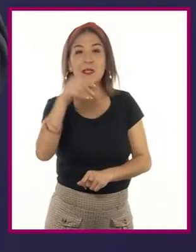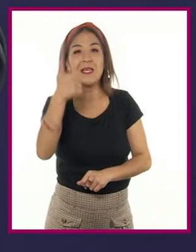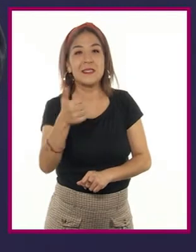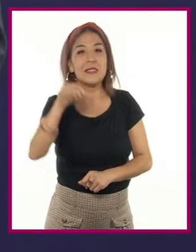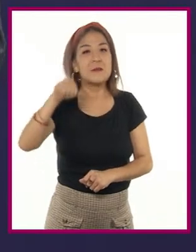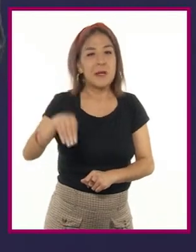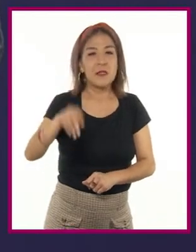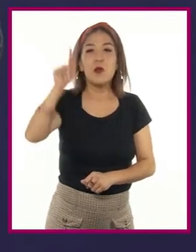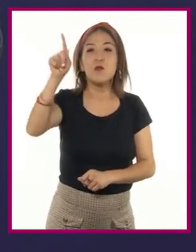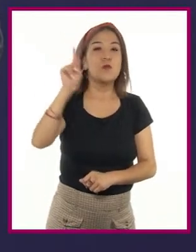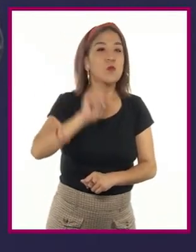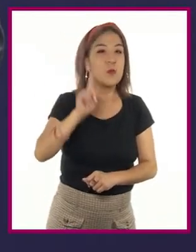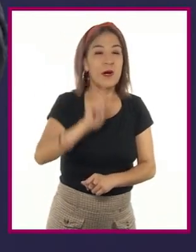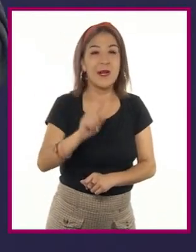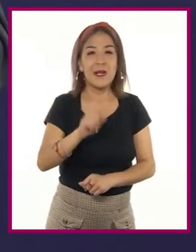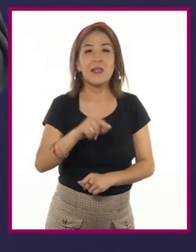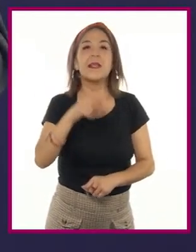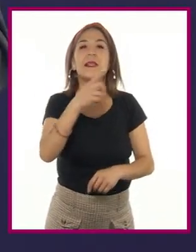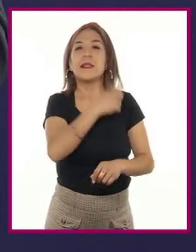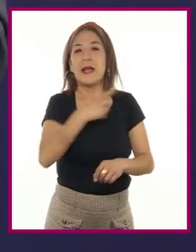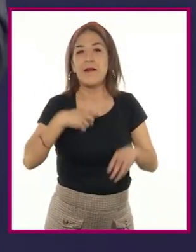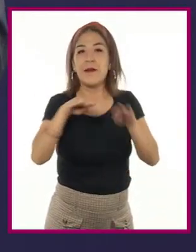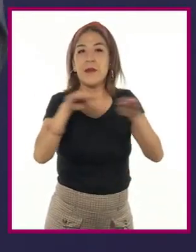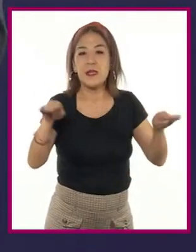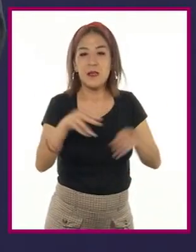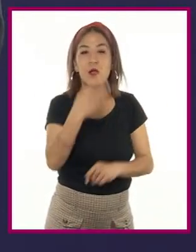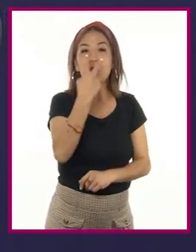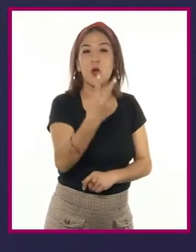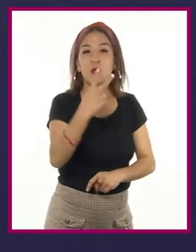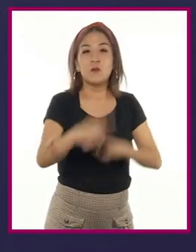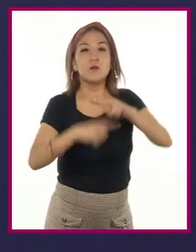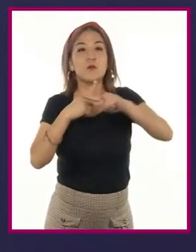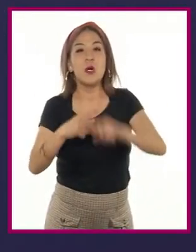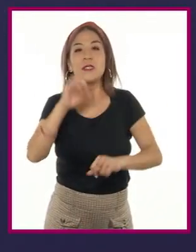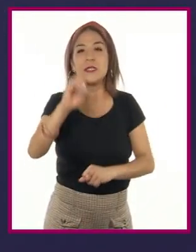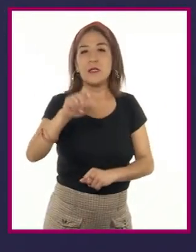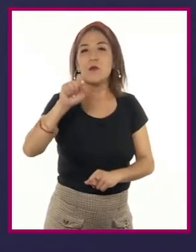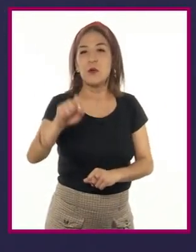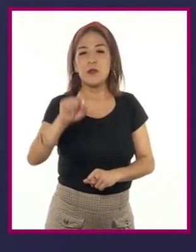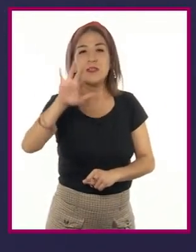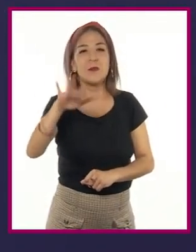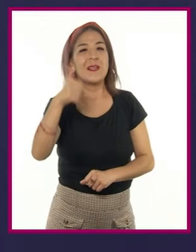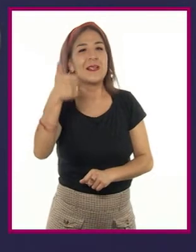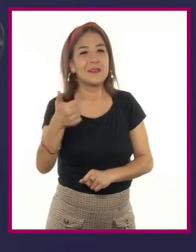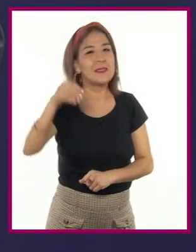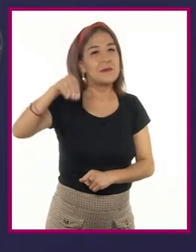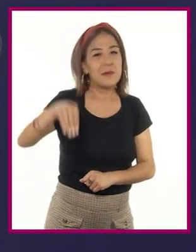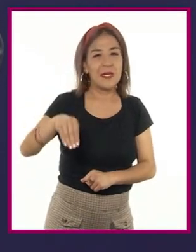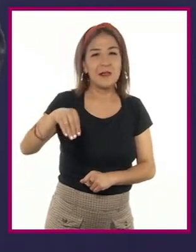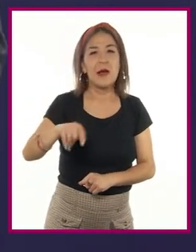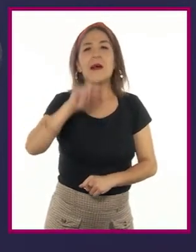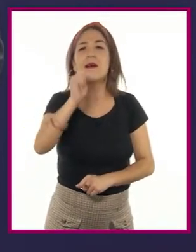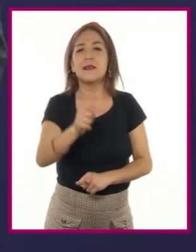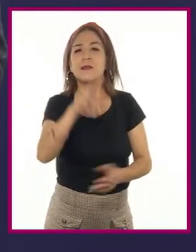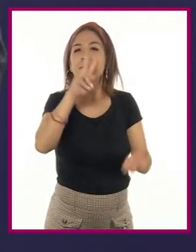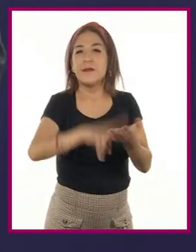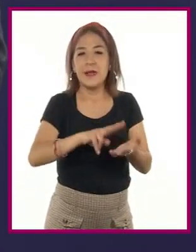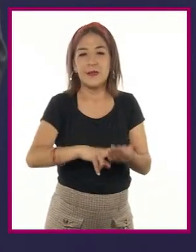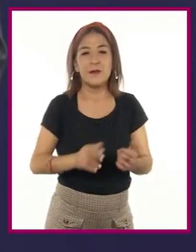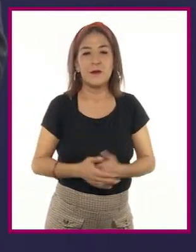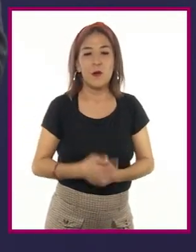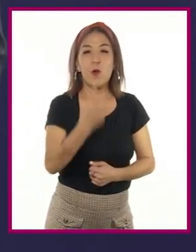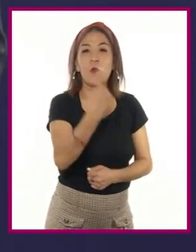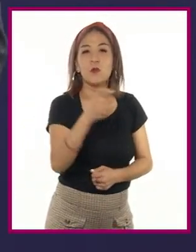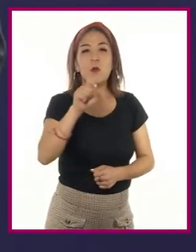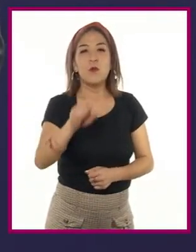susana debe medir 2 x 0.56 metros que corresponde a